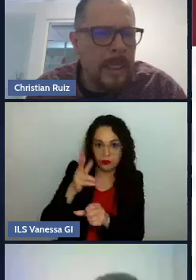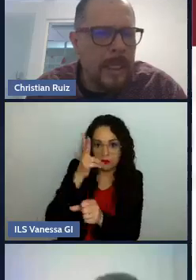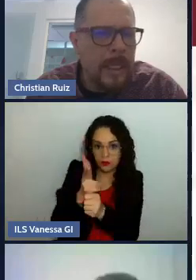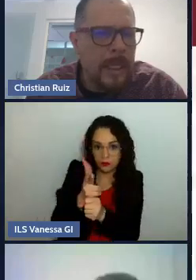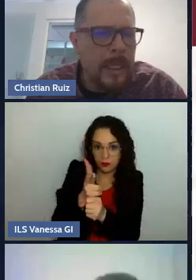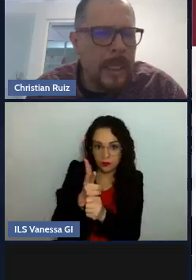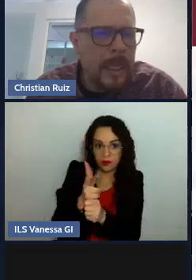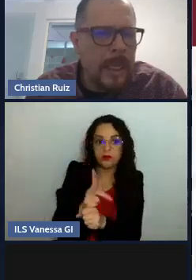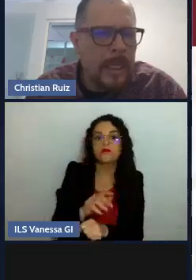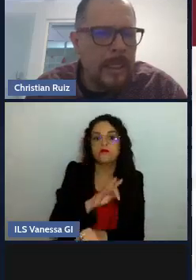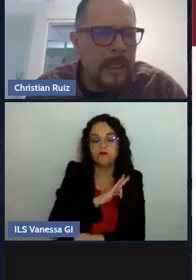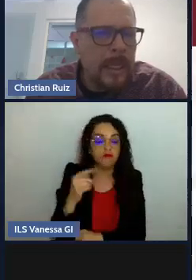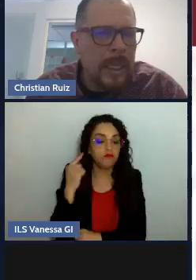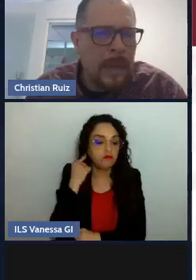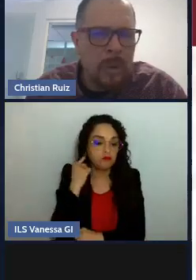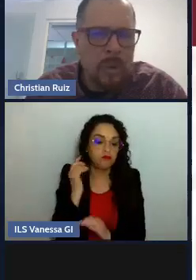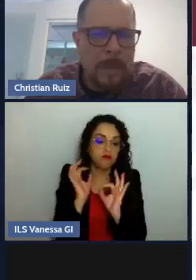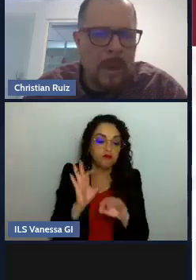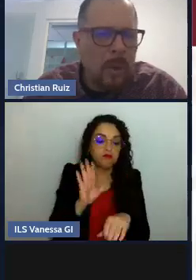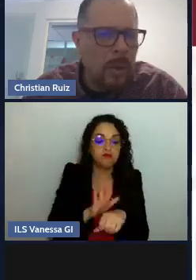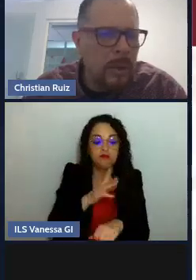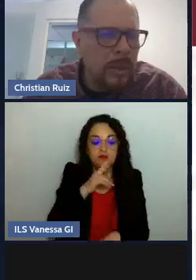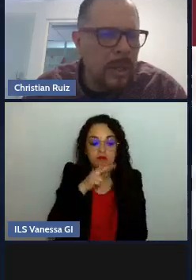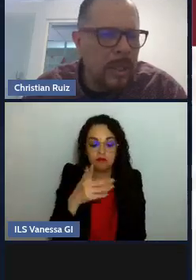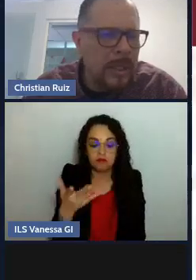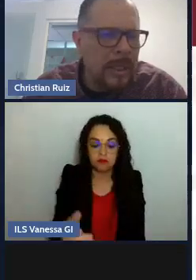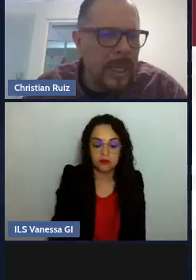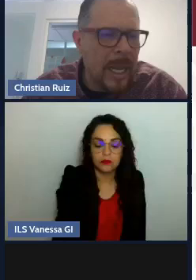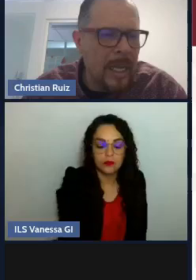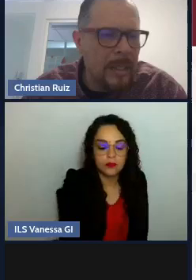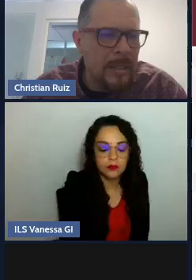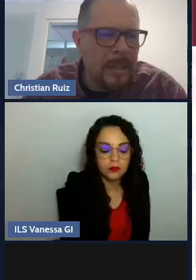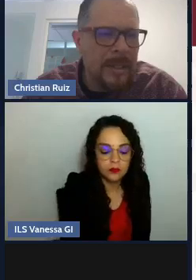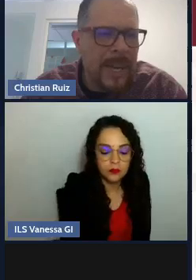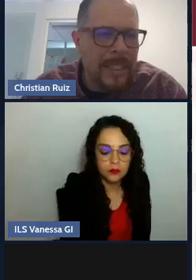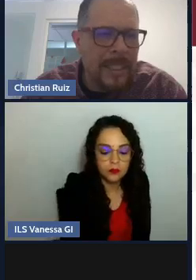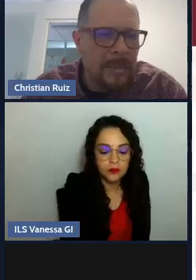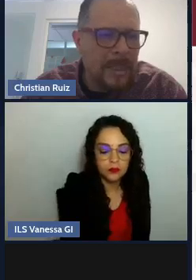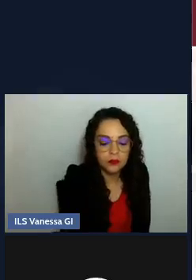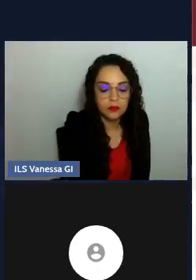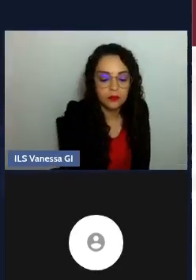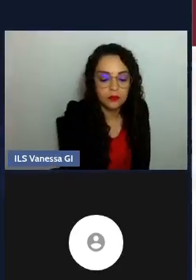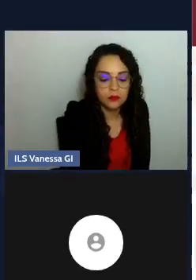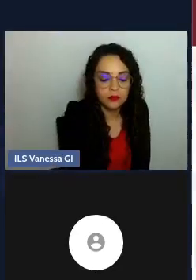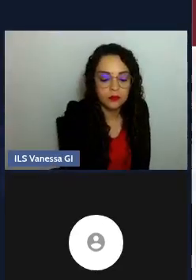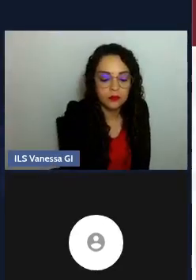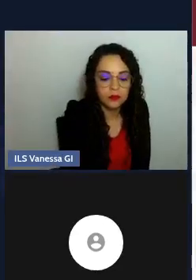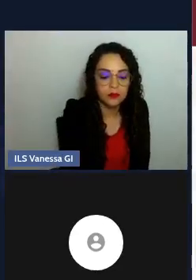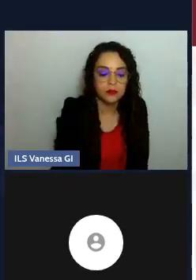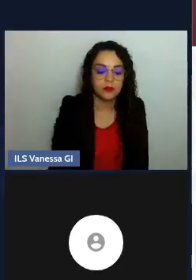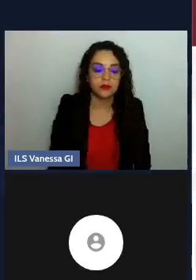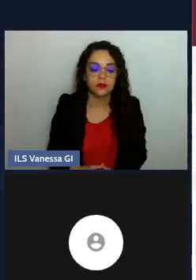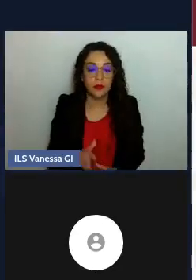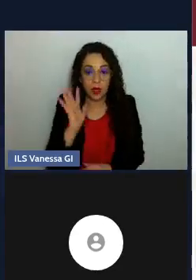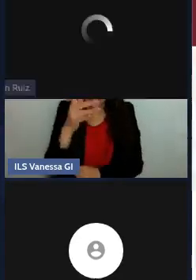ver si tenemos una mejor señal. Gracias, ¿Ahí? Maestra. ¿Me